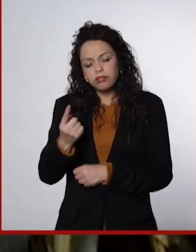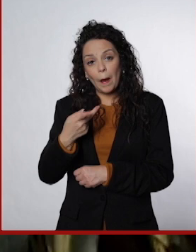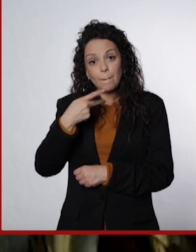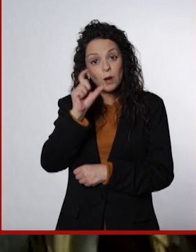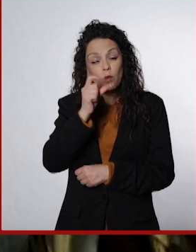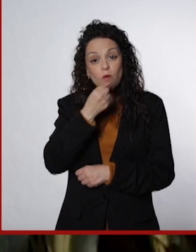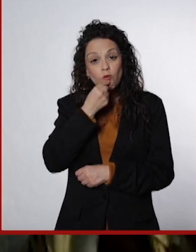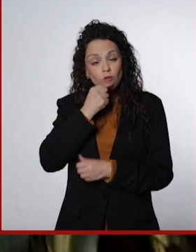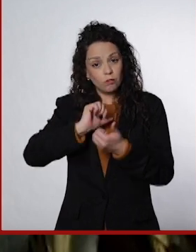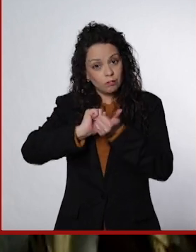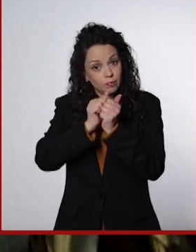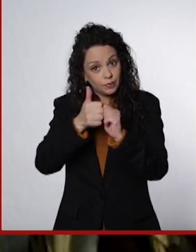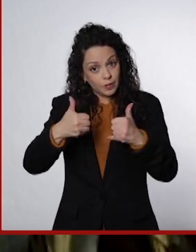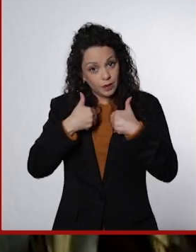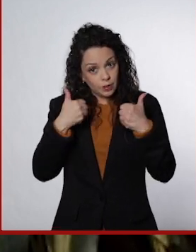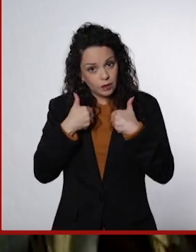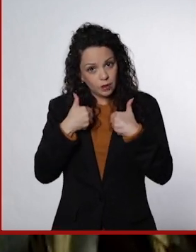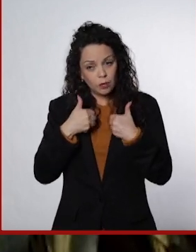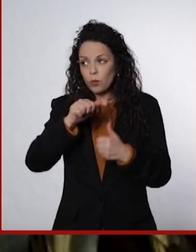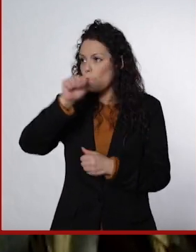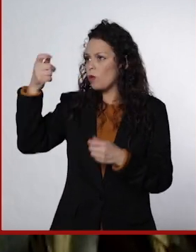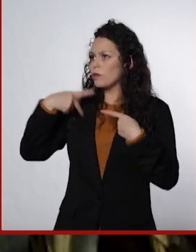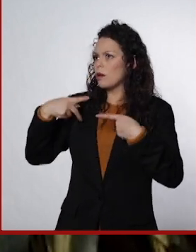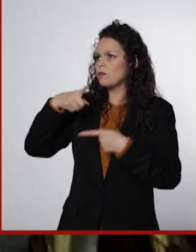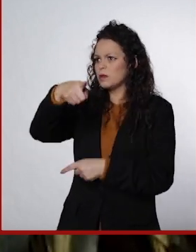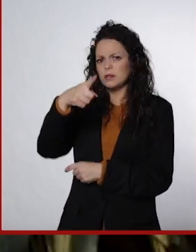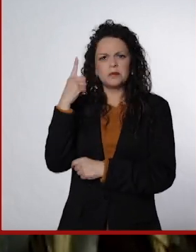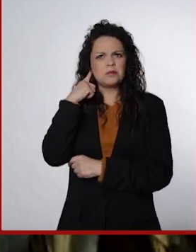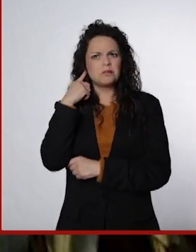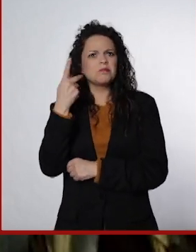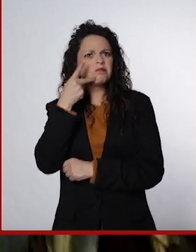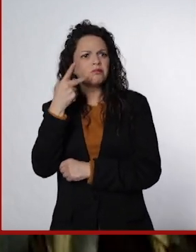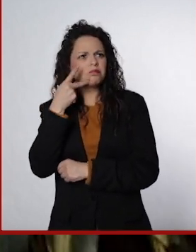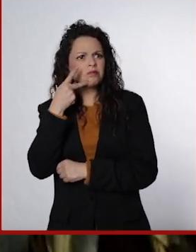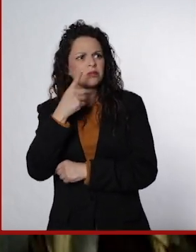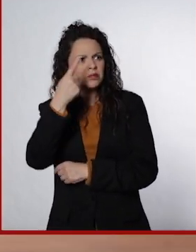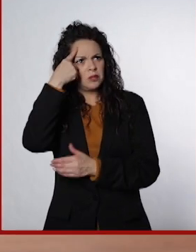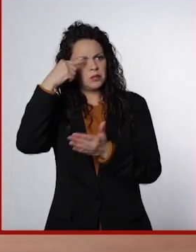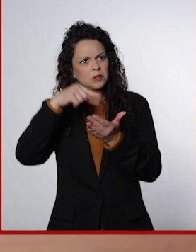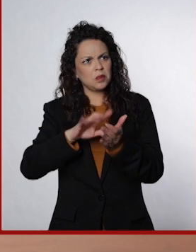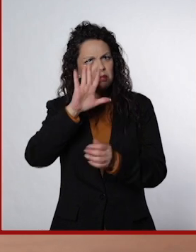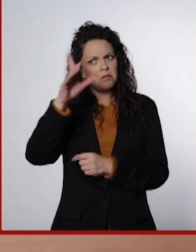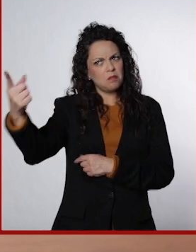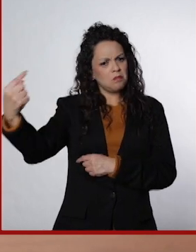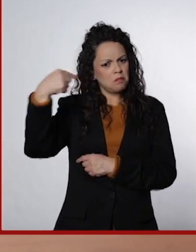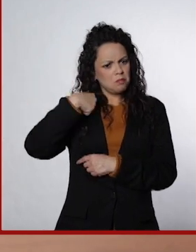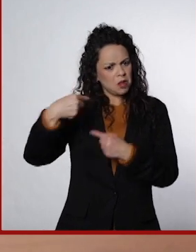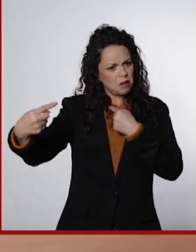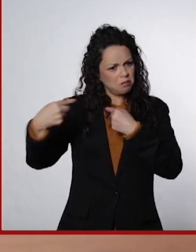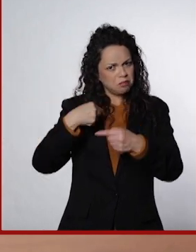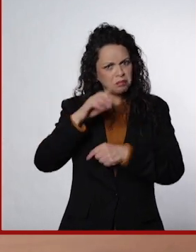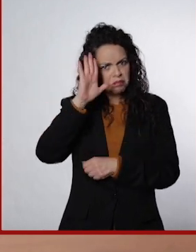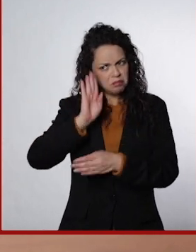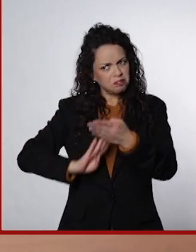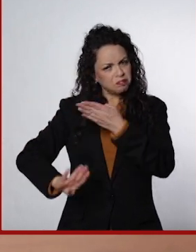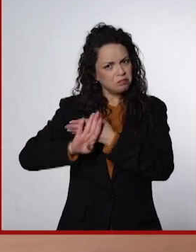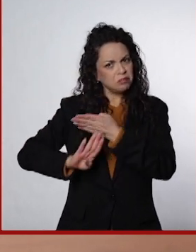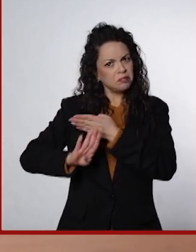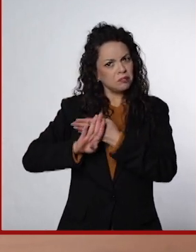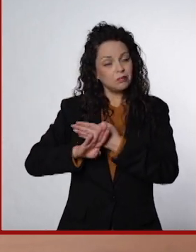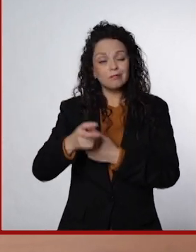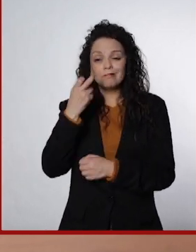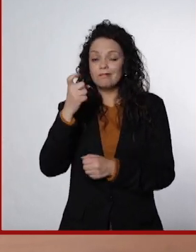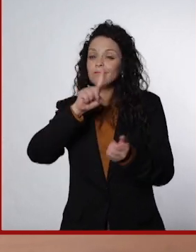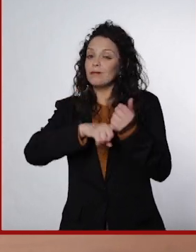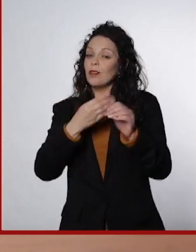que lo que otras personas dicen o hacen va dirigido hacia nosotros, como que es muy personal, y eso a veces hace difícil, pues,